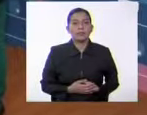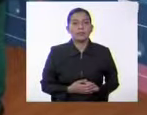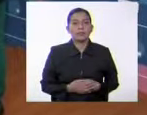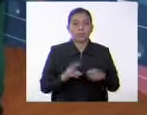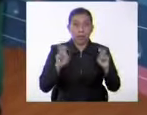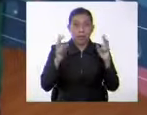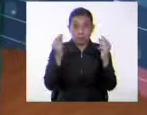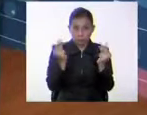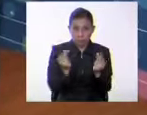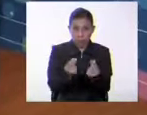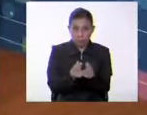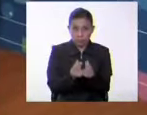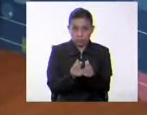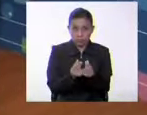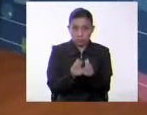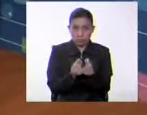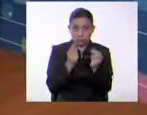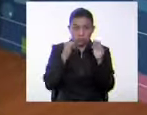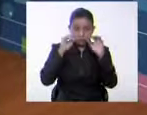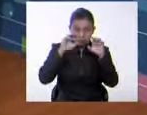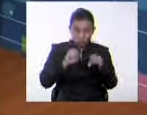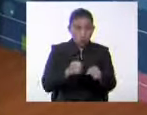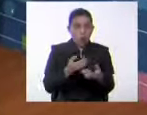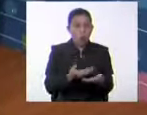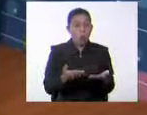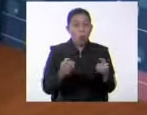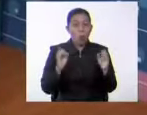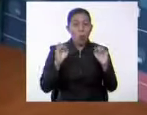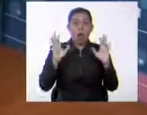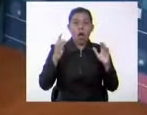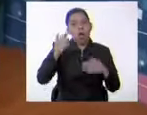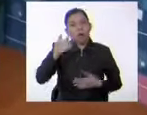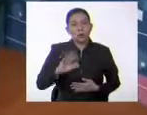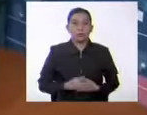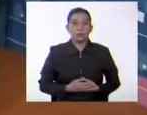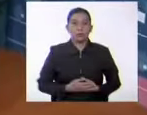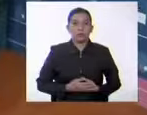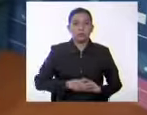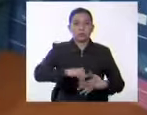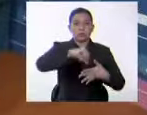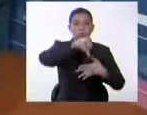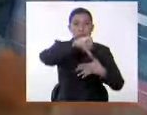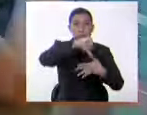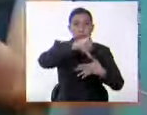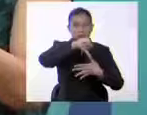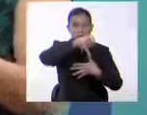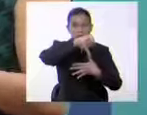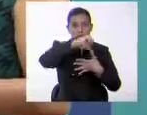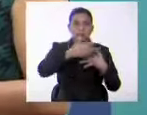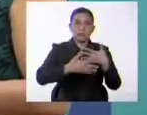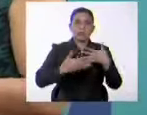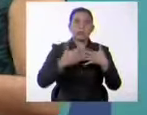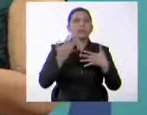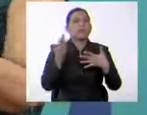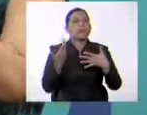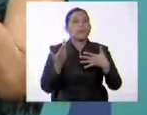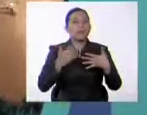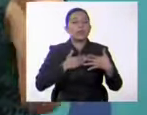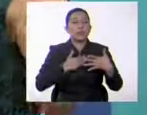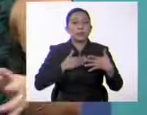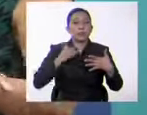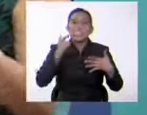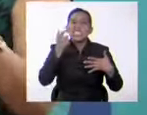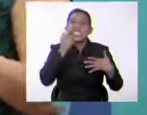el descubrimiento de metales preciosos en el sur de América, por ejemplo, de Bolivia específicamente, extraen la plata y es